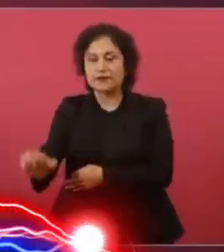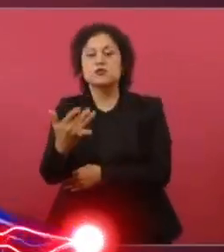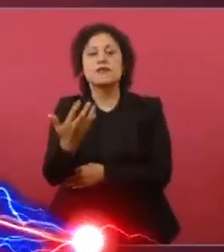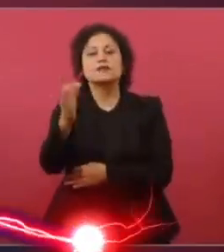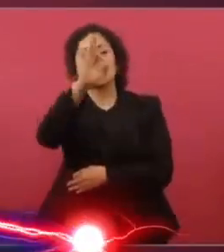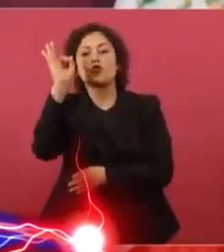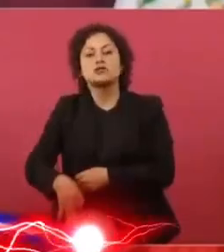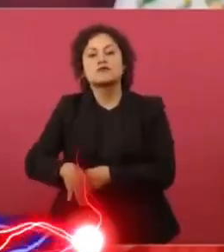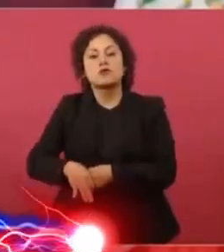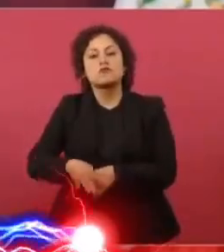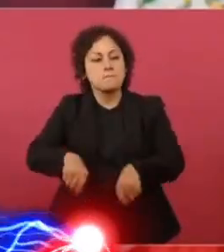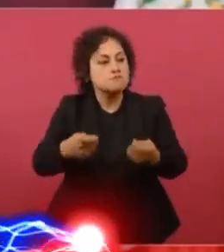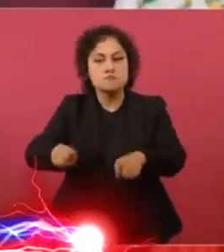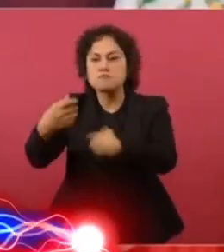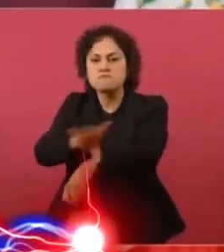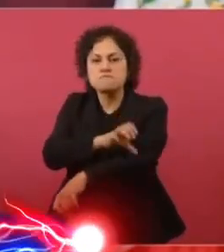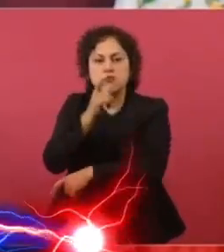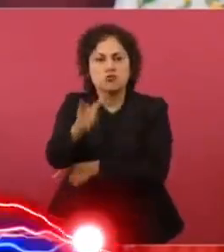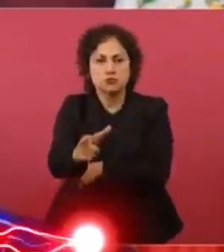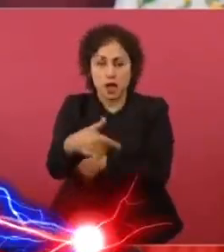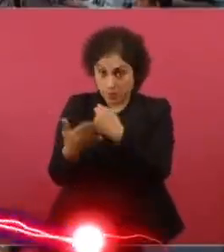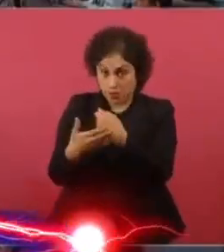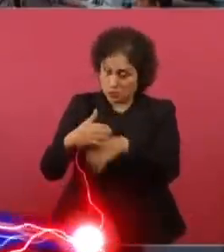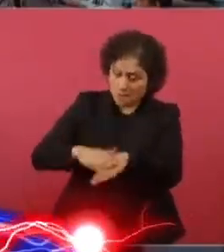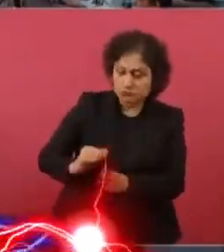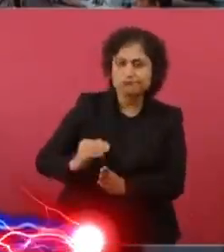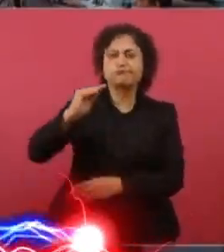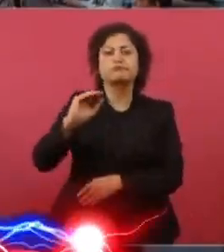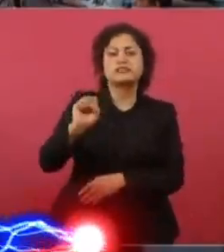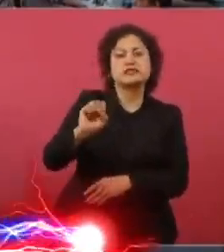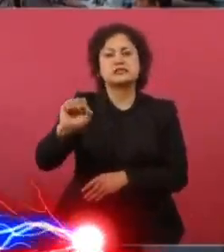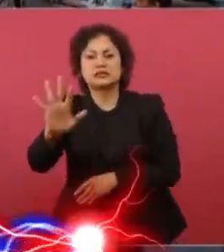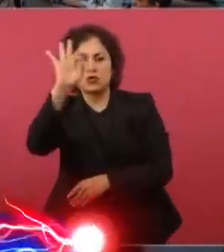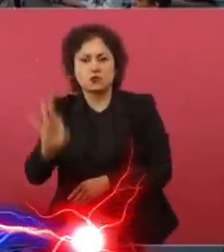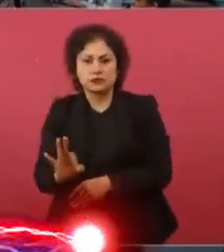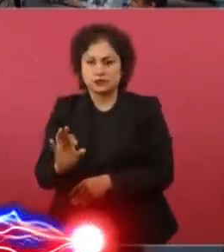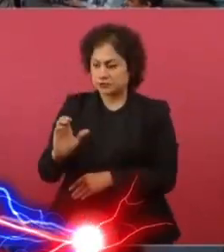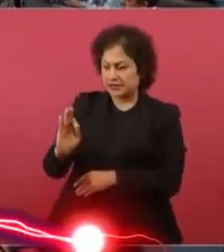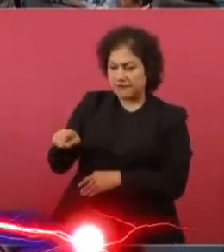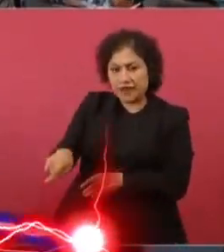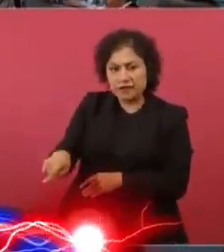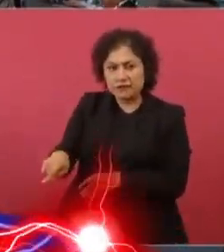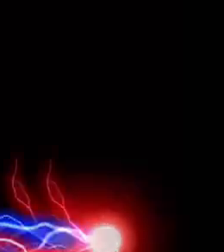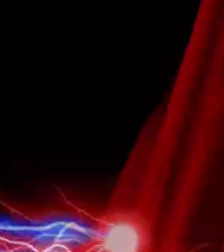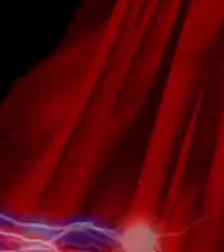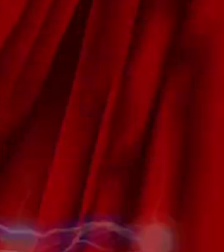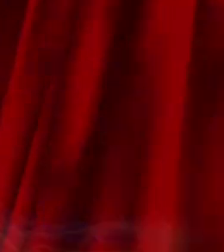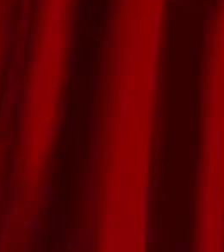con 60, 65%. ¿Y cuál es la ventaja para el pueblo? Pues que no aumente el precio de la luz.